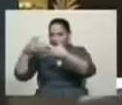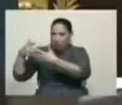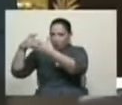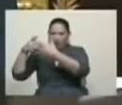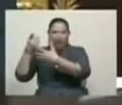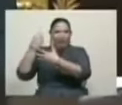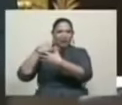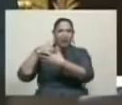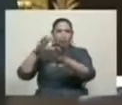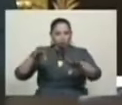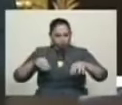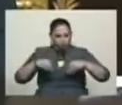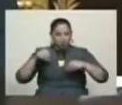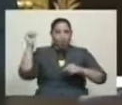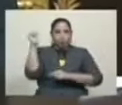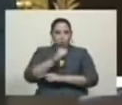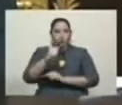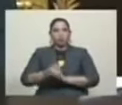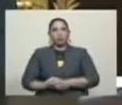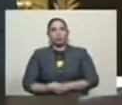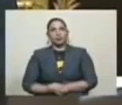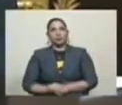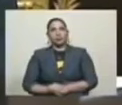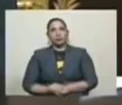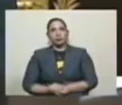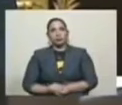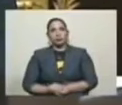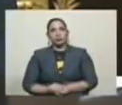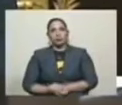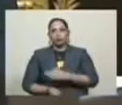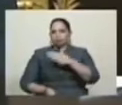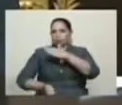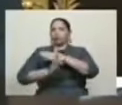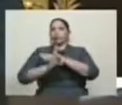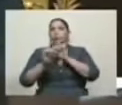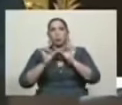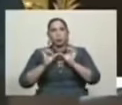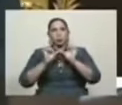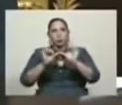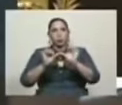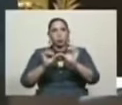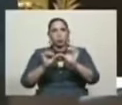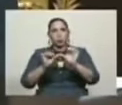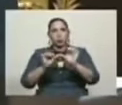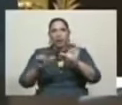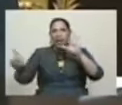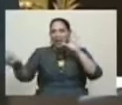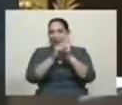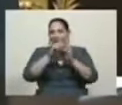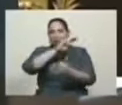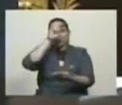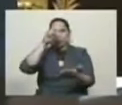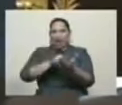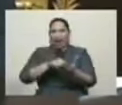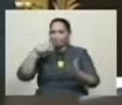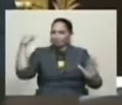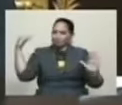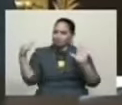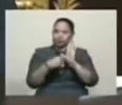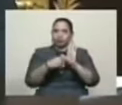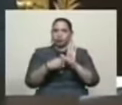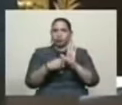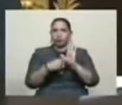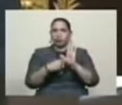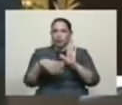Yo ayer tomé una decisión que la mantengo con firmeza en el marco de la ley nacional, en el marco